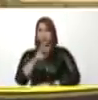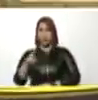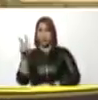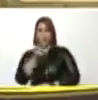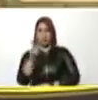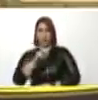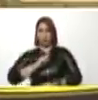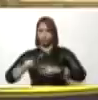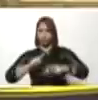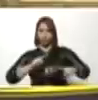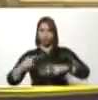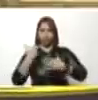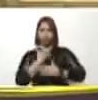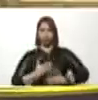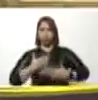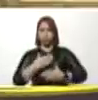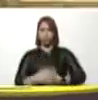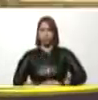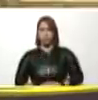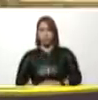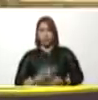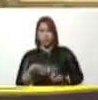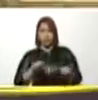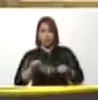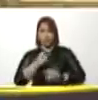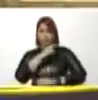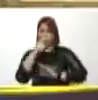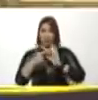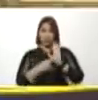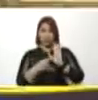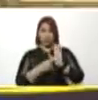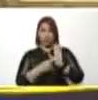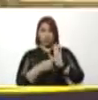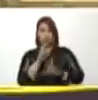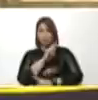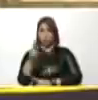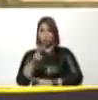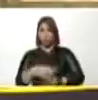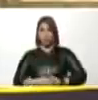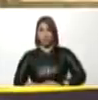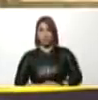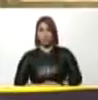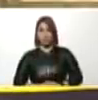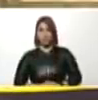accionar, de su calidad, de la Contraloría General de la República,